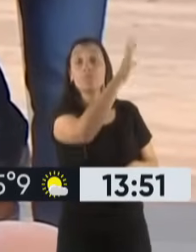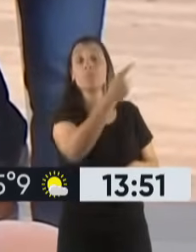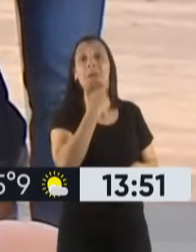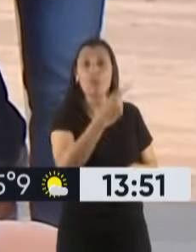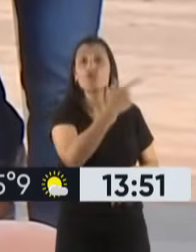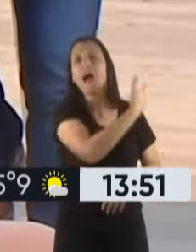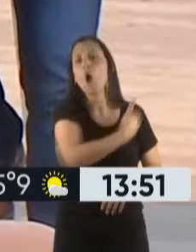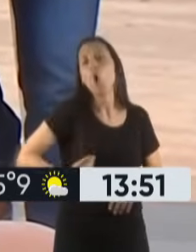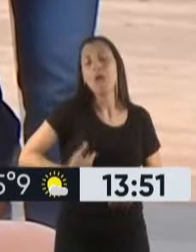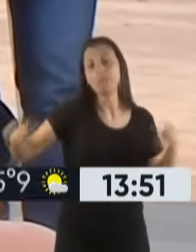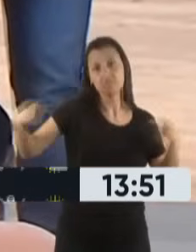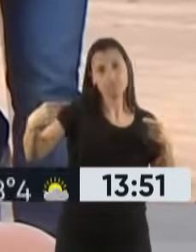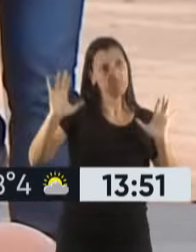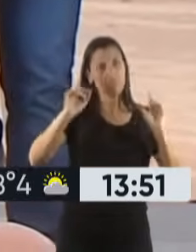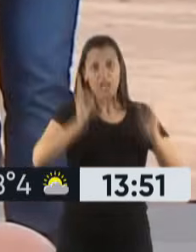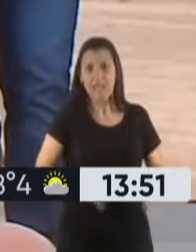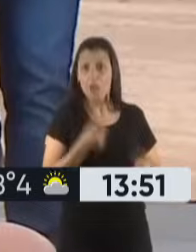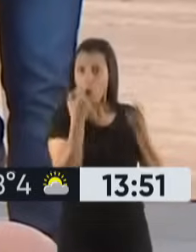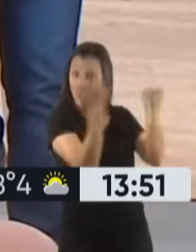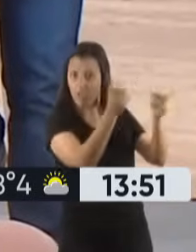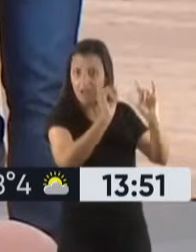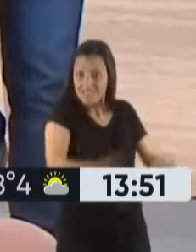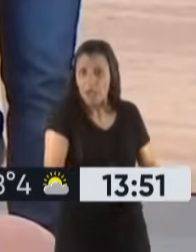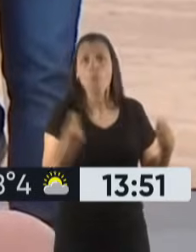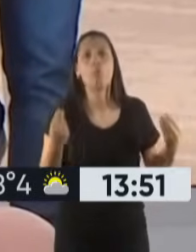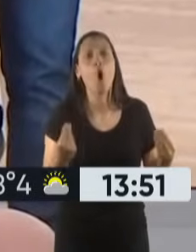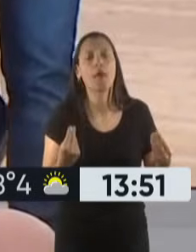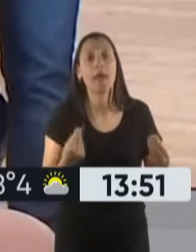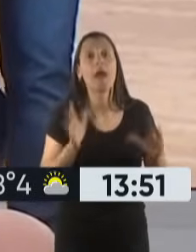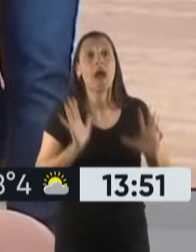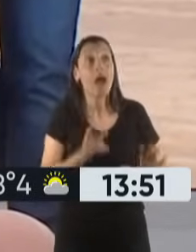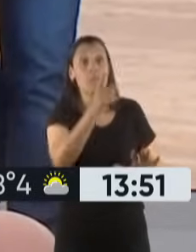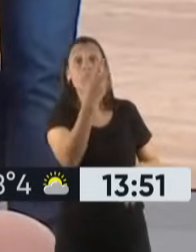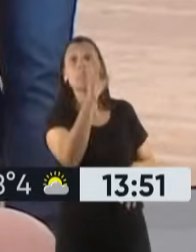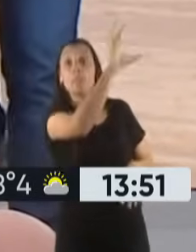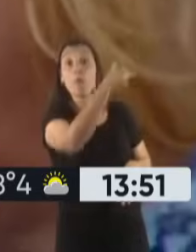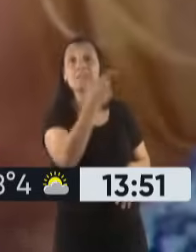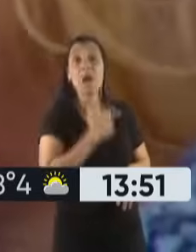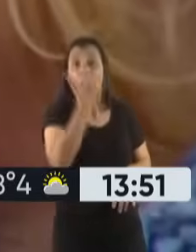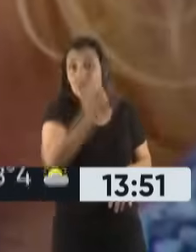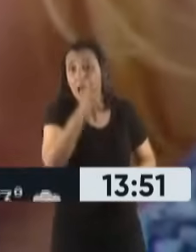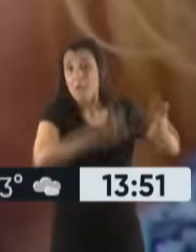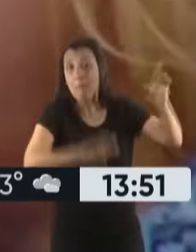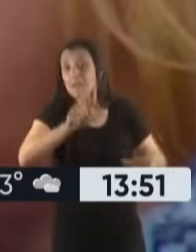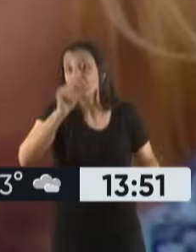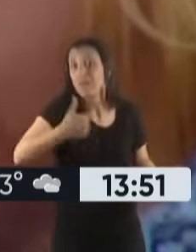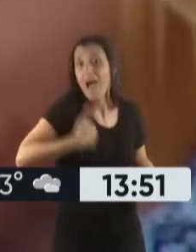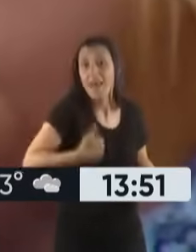claramente. ¿Por qué? Porque allí viven argentinos y argentinas que necesitan de estas obras.